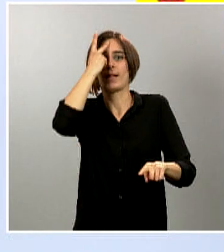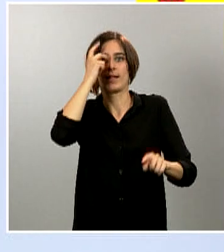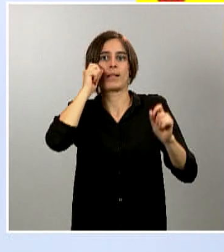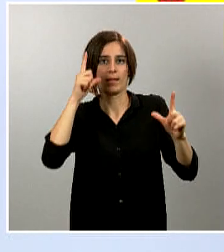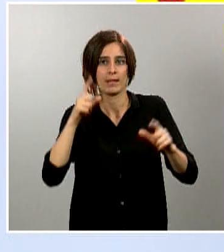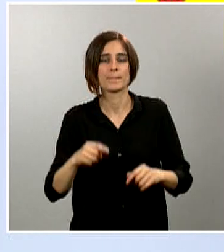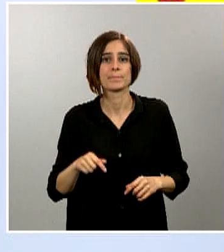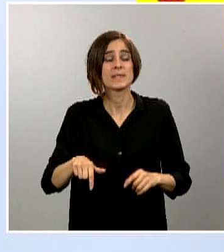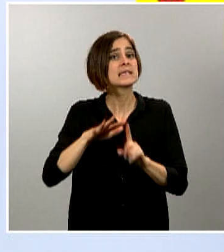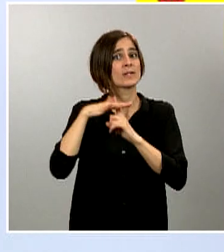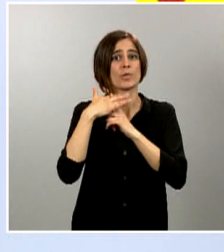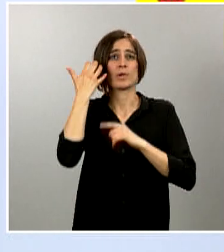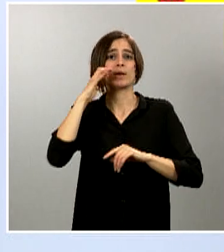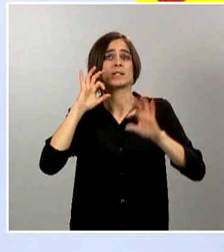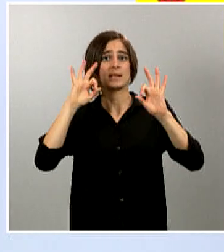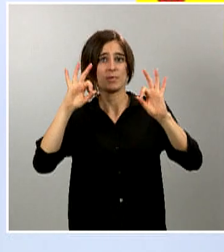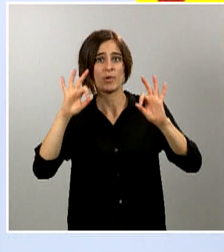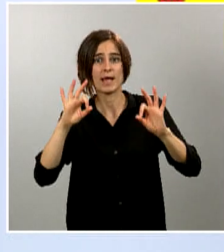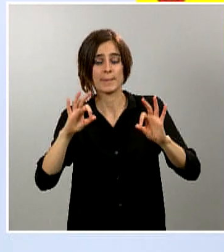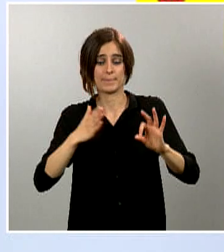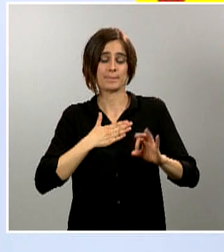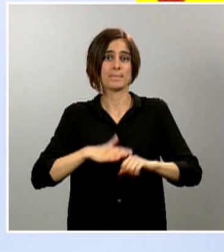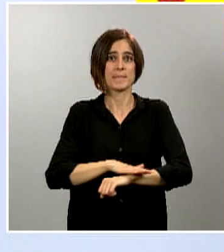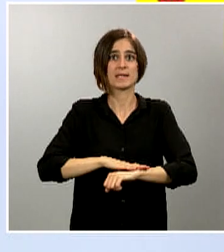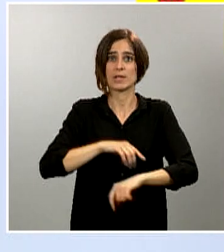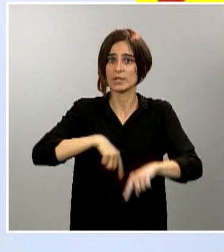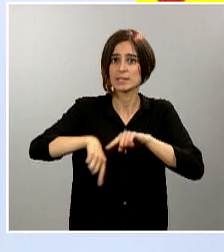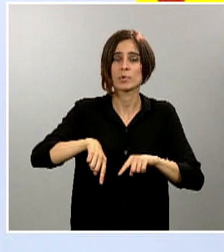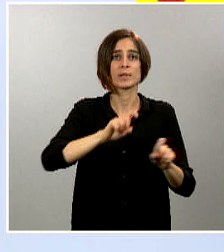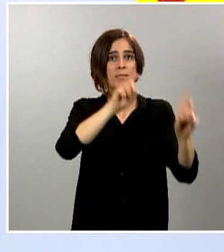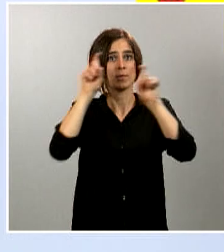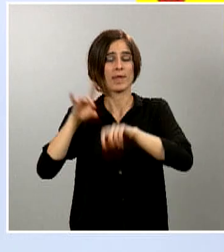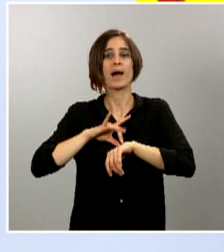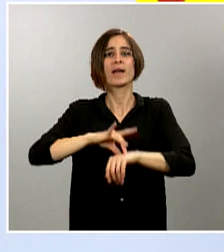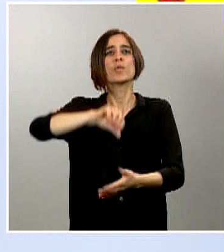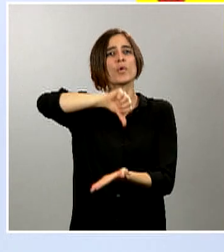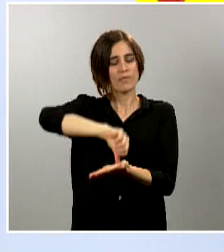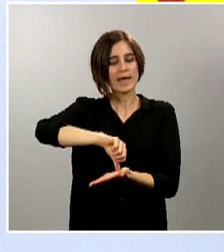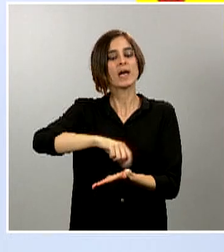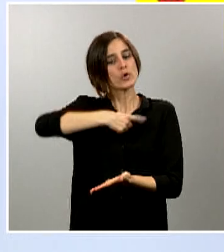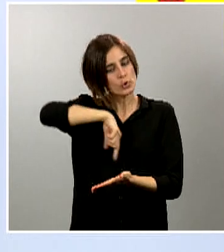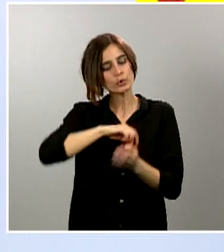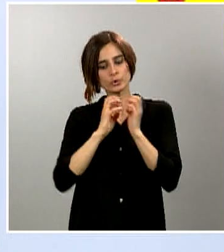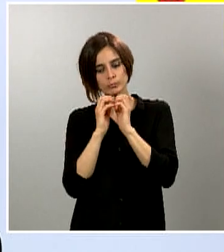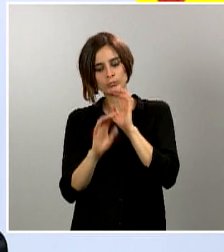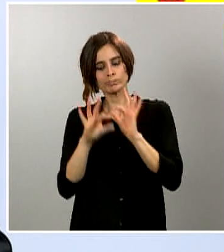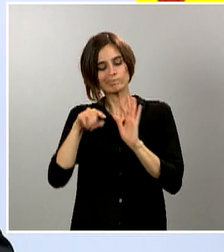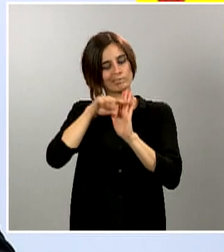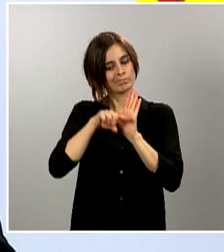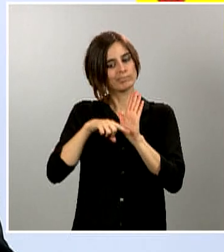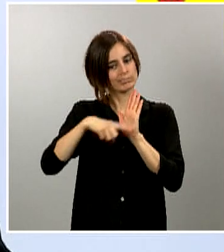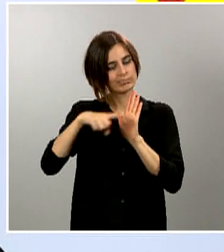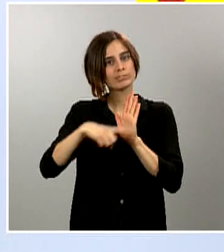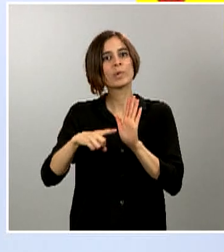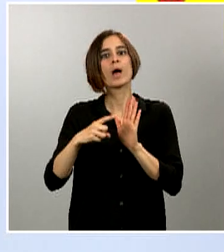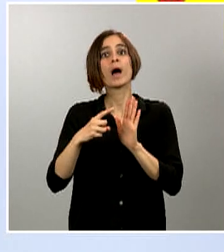desde el Ministerio de Transportes, Movilidad y Agenda Urbana, cada día estamos tomando medidas para ello, muchas de ellas contrarias